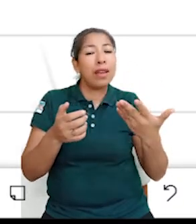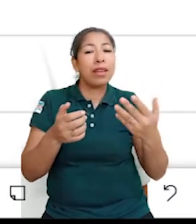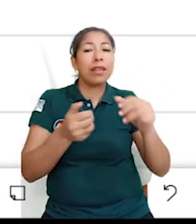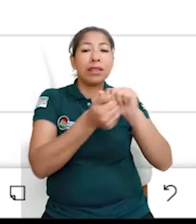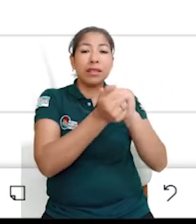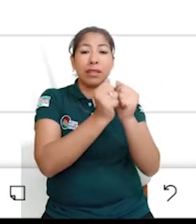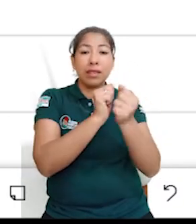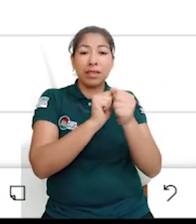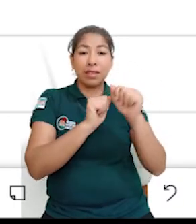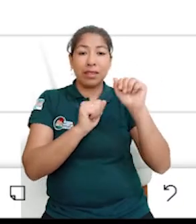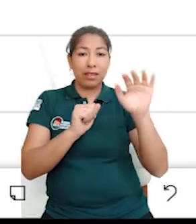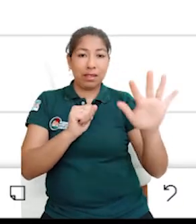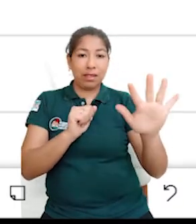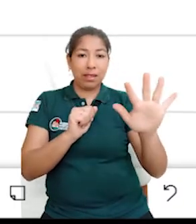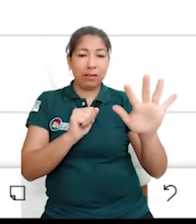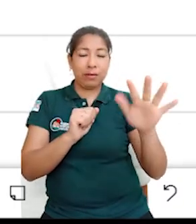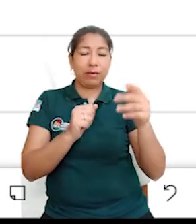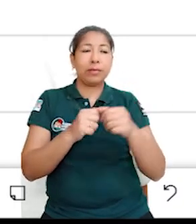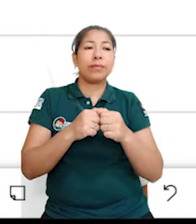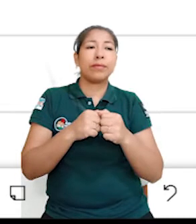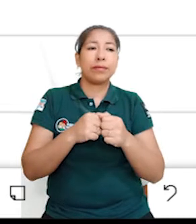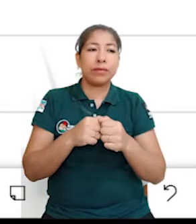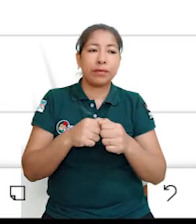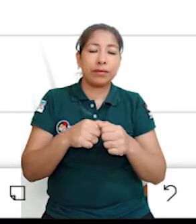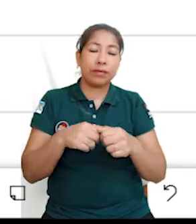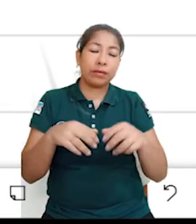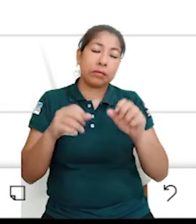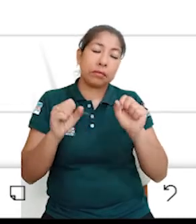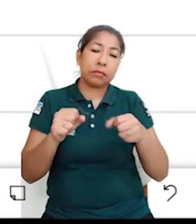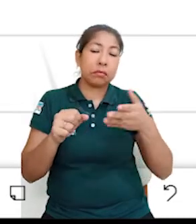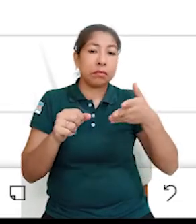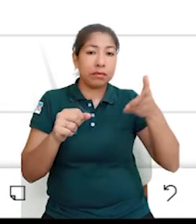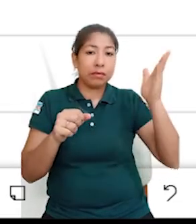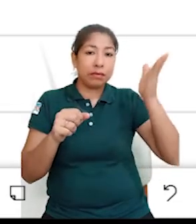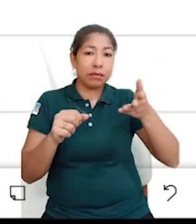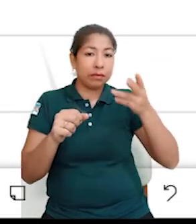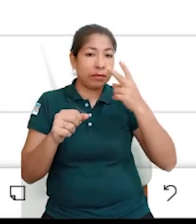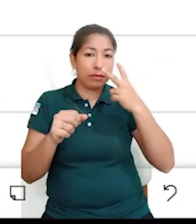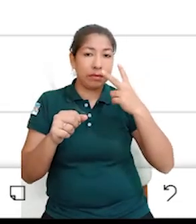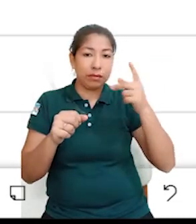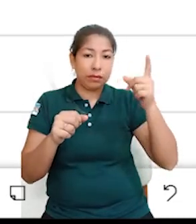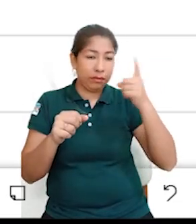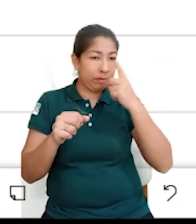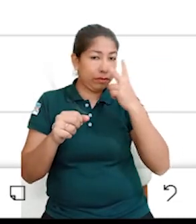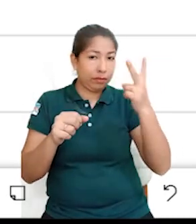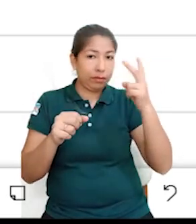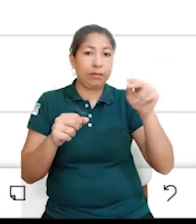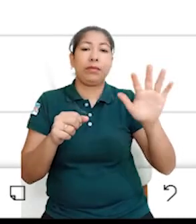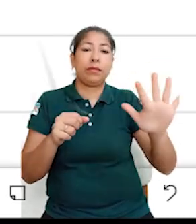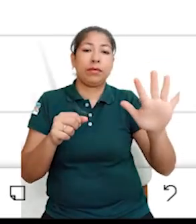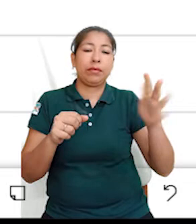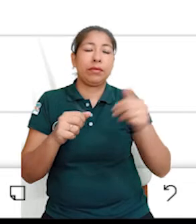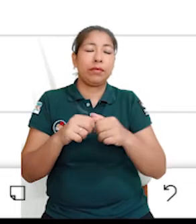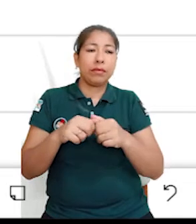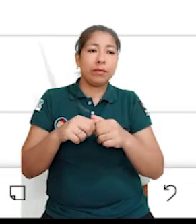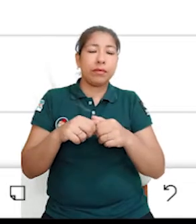acá ya la expresión, sacamos el común denominador a esta ecuación con fracciones. Como el 5 se supone denominador 1,